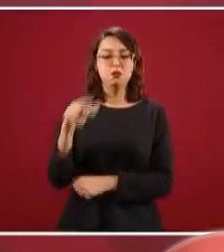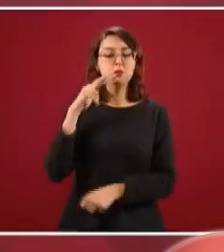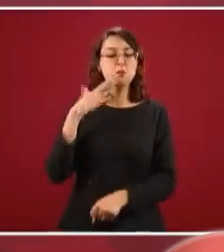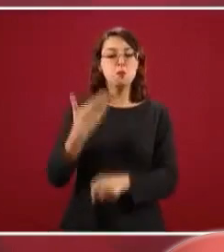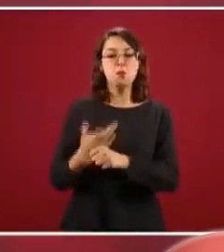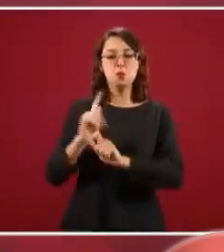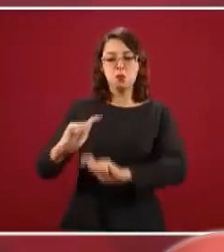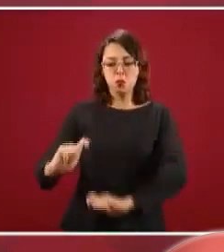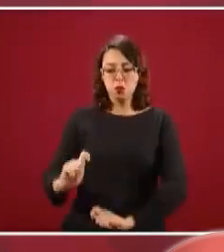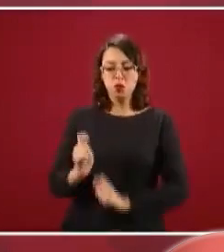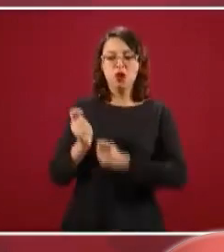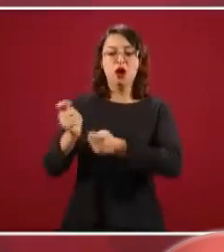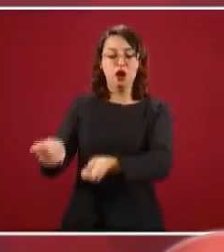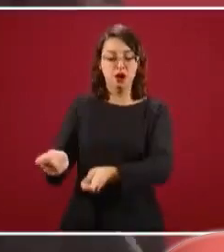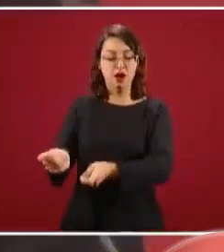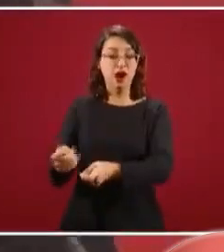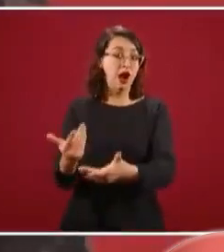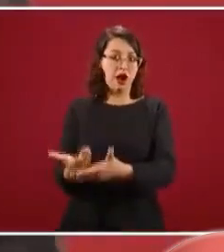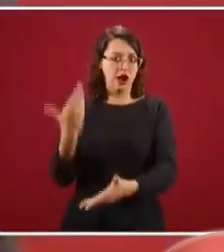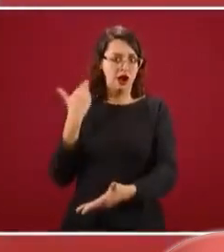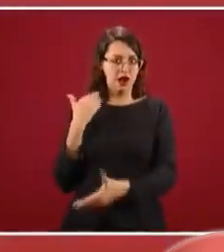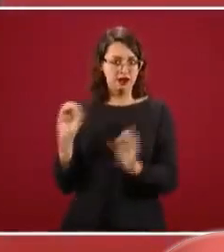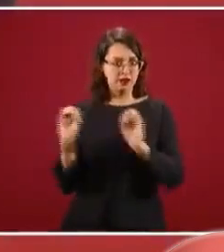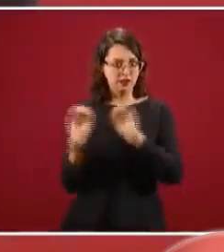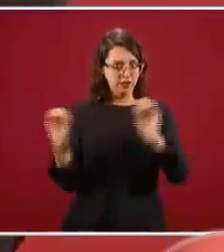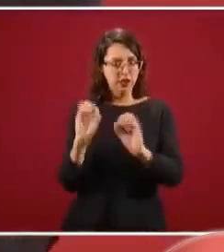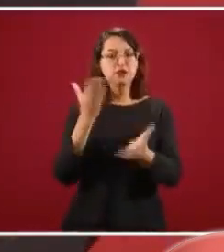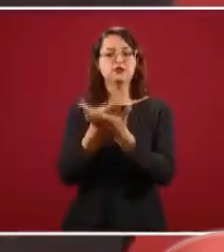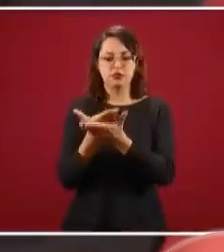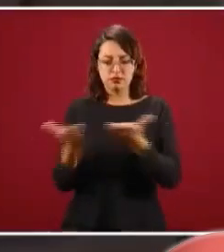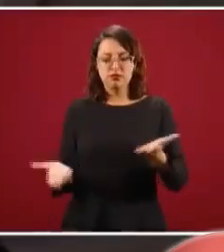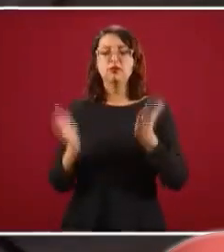que no tenía antes para